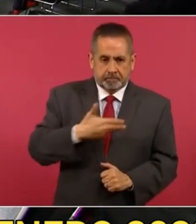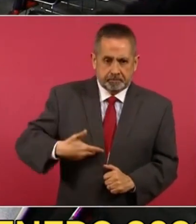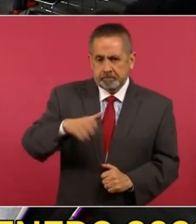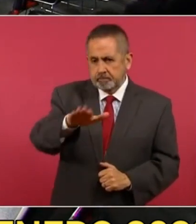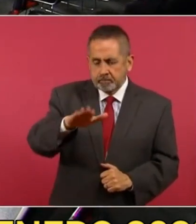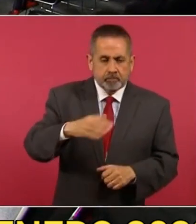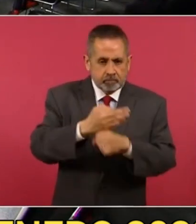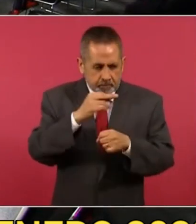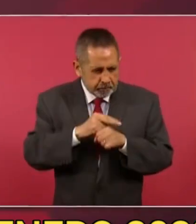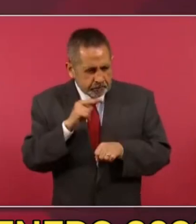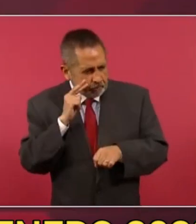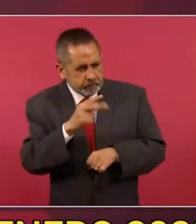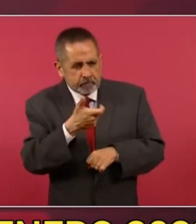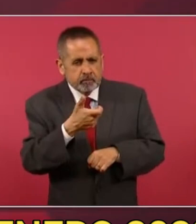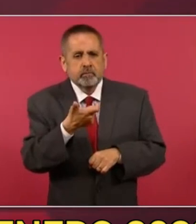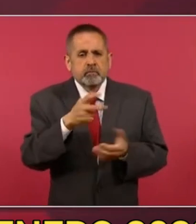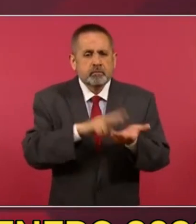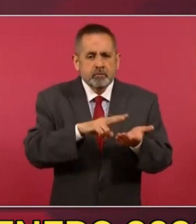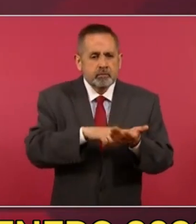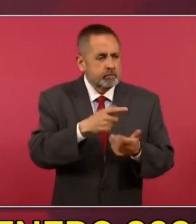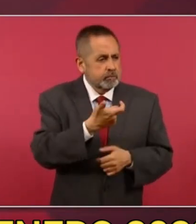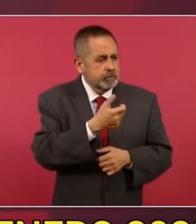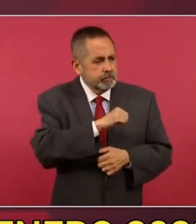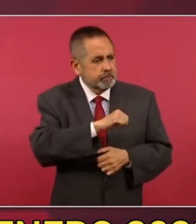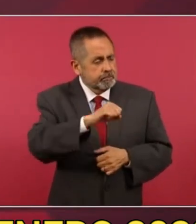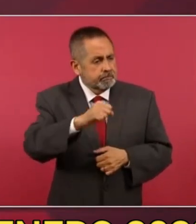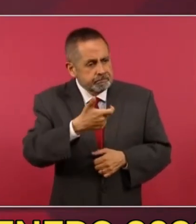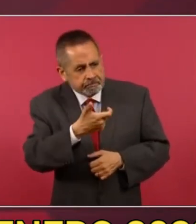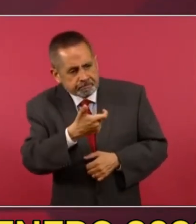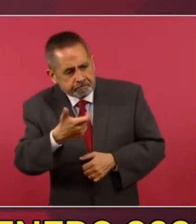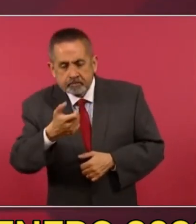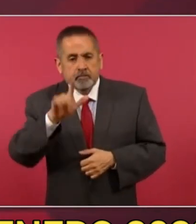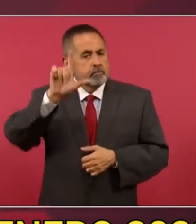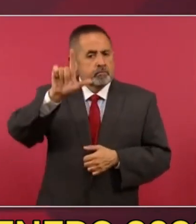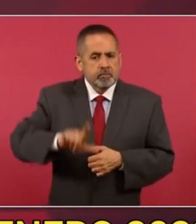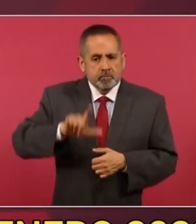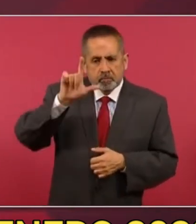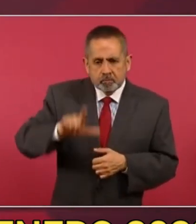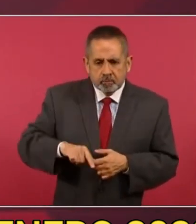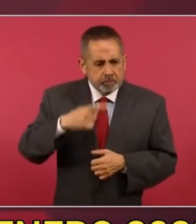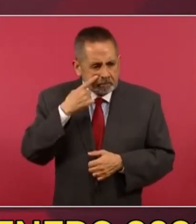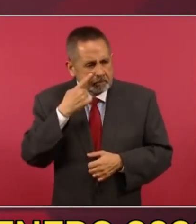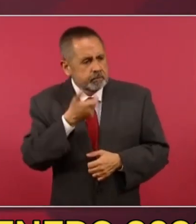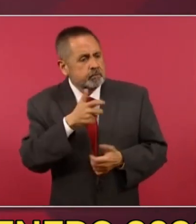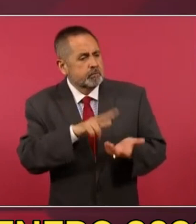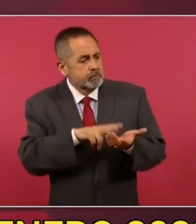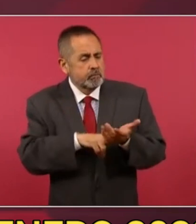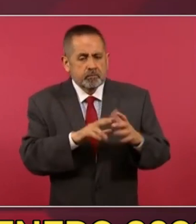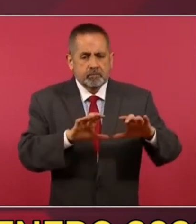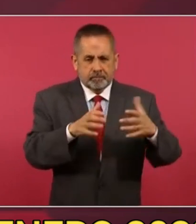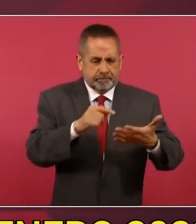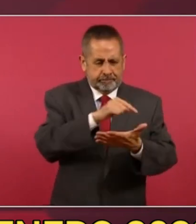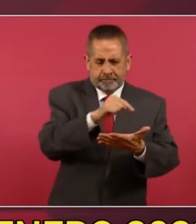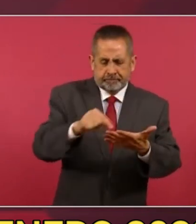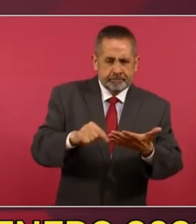comportamiento de los precios. Todos los lunes vemos el comportamiento de los precios de la canasta